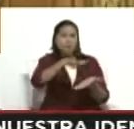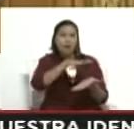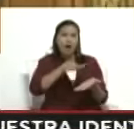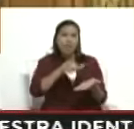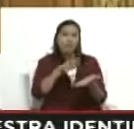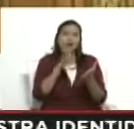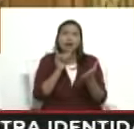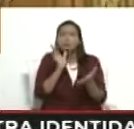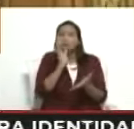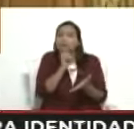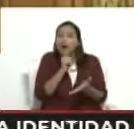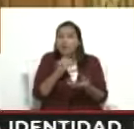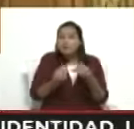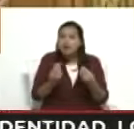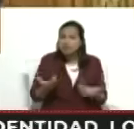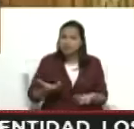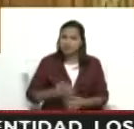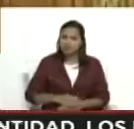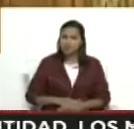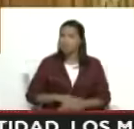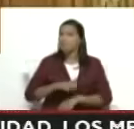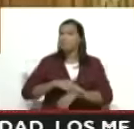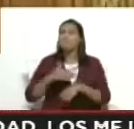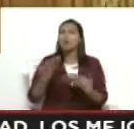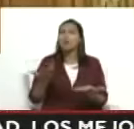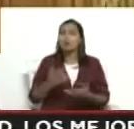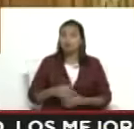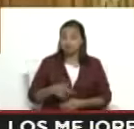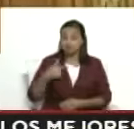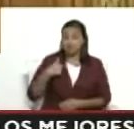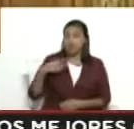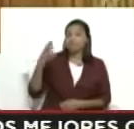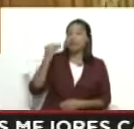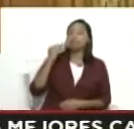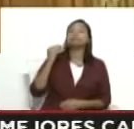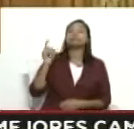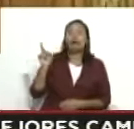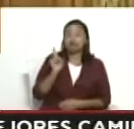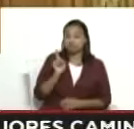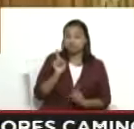Y uno seguía, pues yo, el negro me decía, yo le dije, me voy, que eran